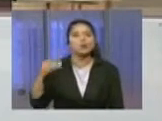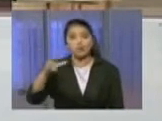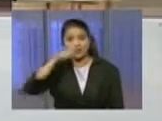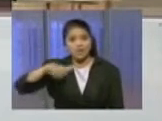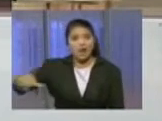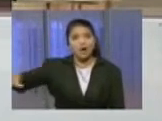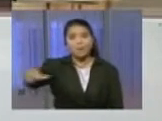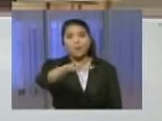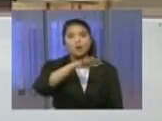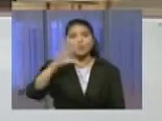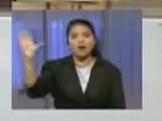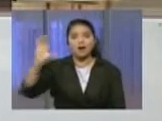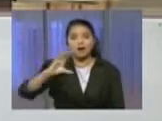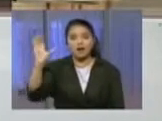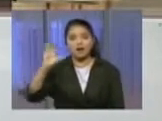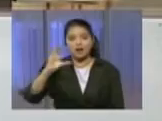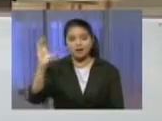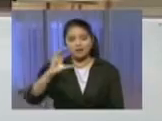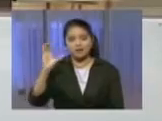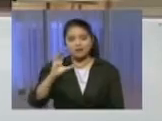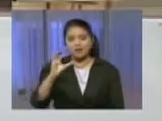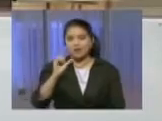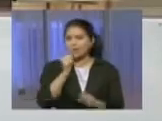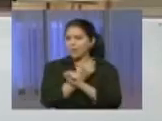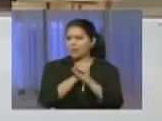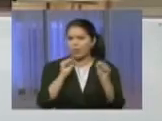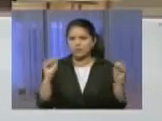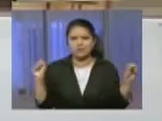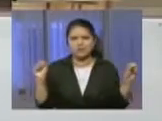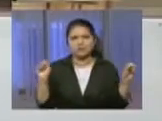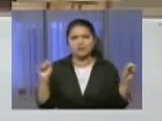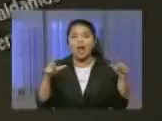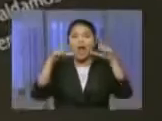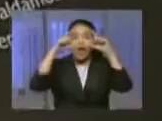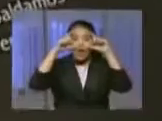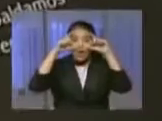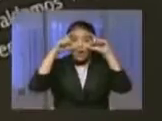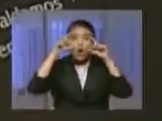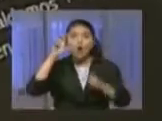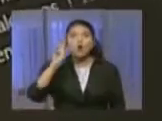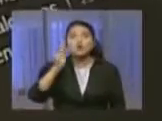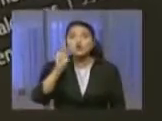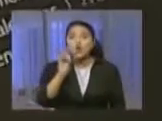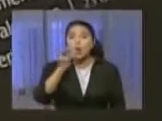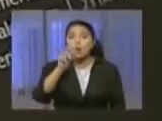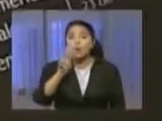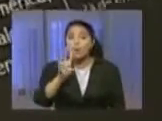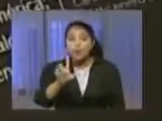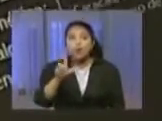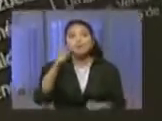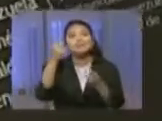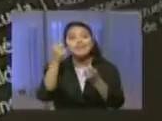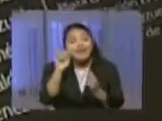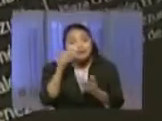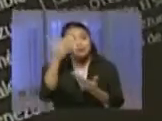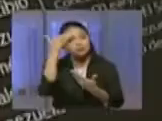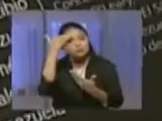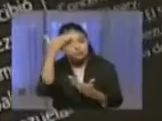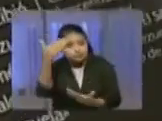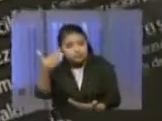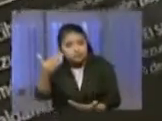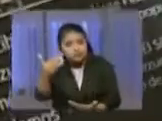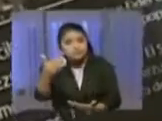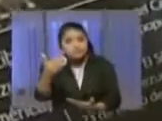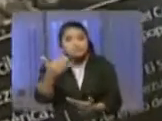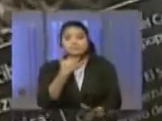entonces en Caracas no pudo nombrar a Rómulo de tancur en dos oportunidades trató de saludarlo ya